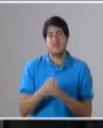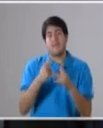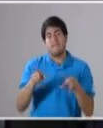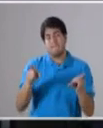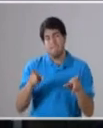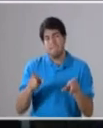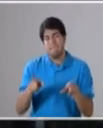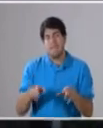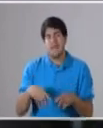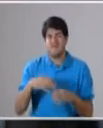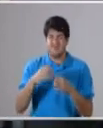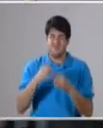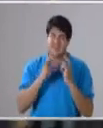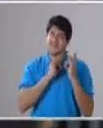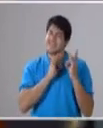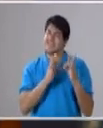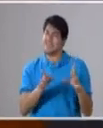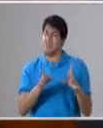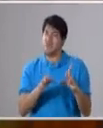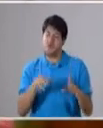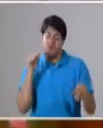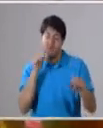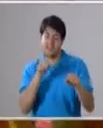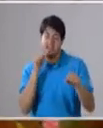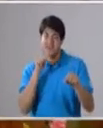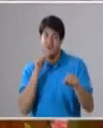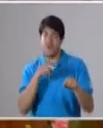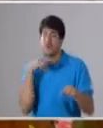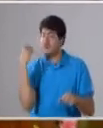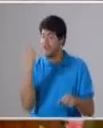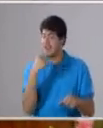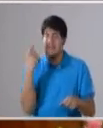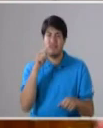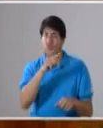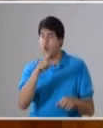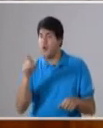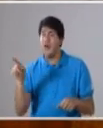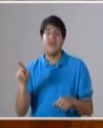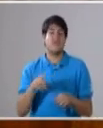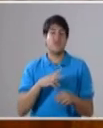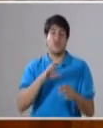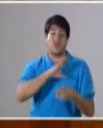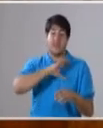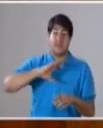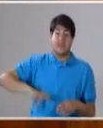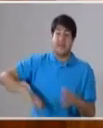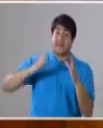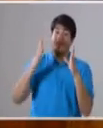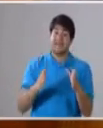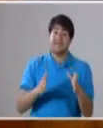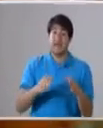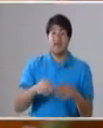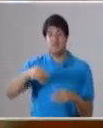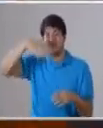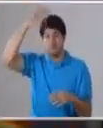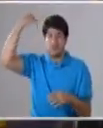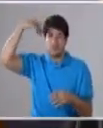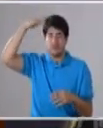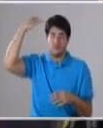Pero el odio es contra todo aquello que se llame cristiano y contra los